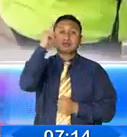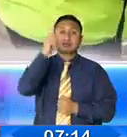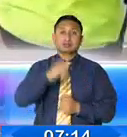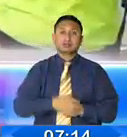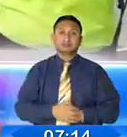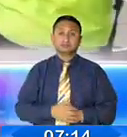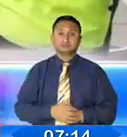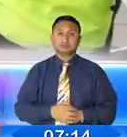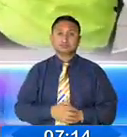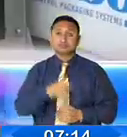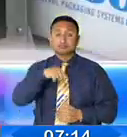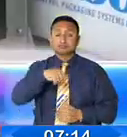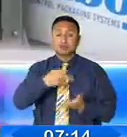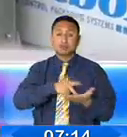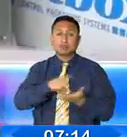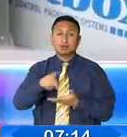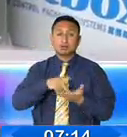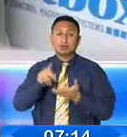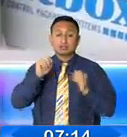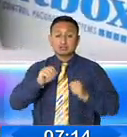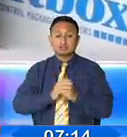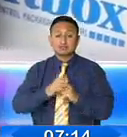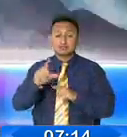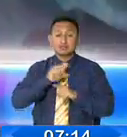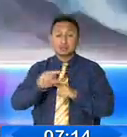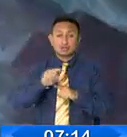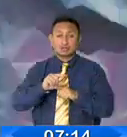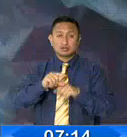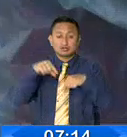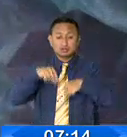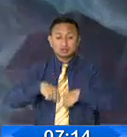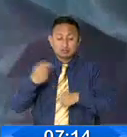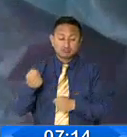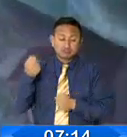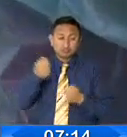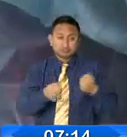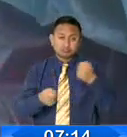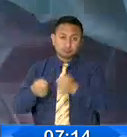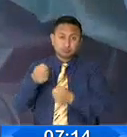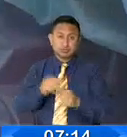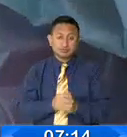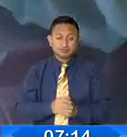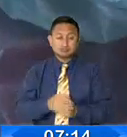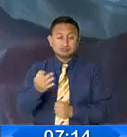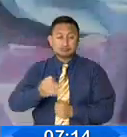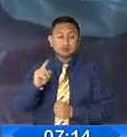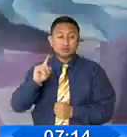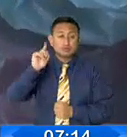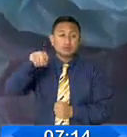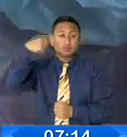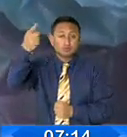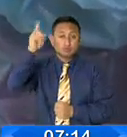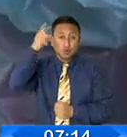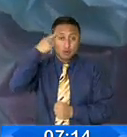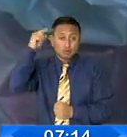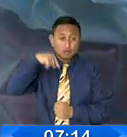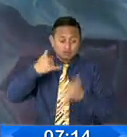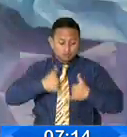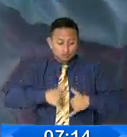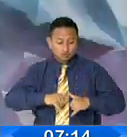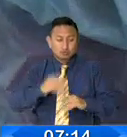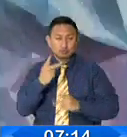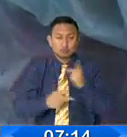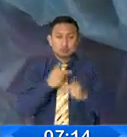cuales serán pagadas a través de líneas de crédito conforme arriben al país, garantizando así que el próximo gobierno pueda continuar con el proceso